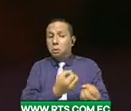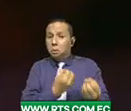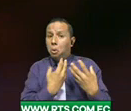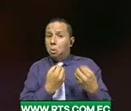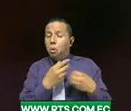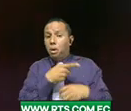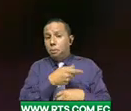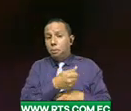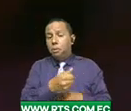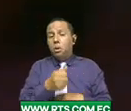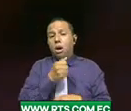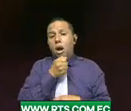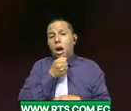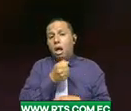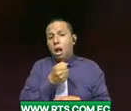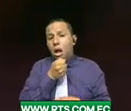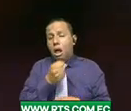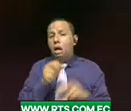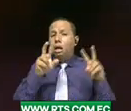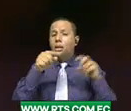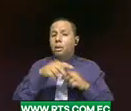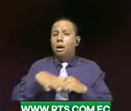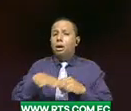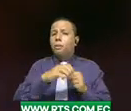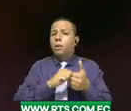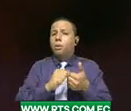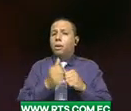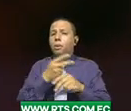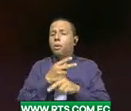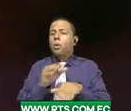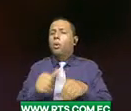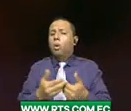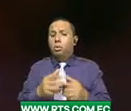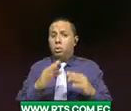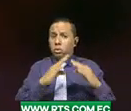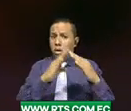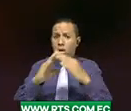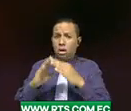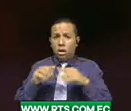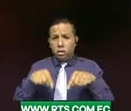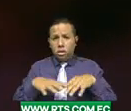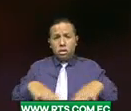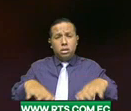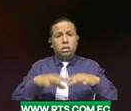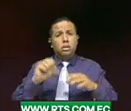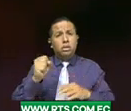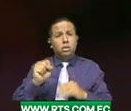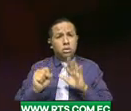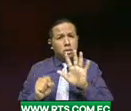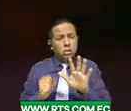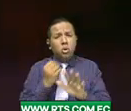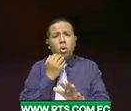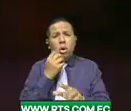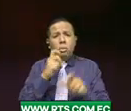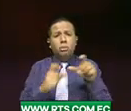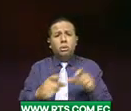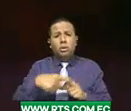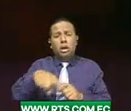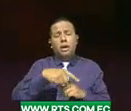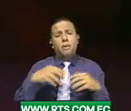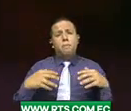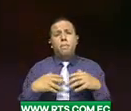daría unas declaraciones respecto a este nuevo hecho violento. Los habitantes de la zona, pues, están un poco temerosos, pues no quieren dar